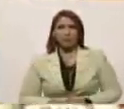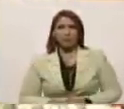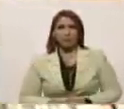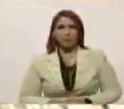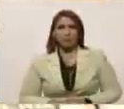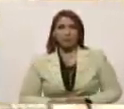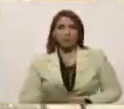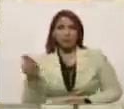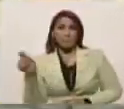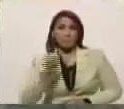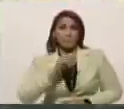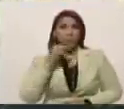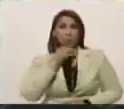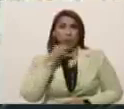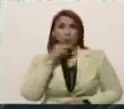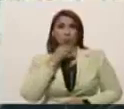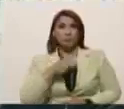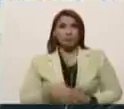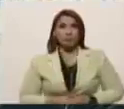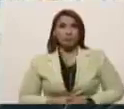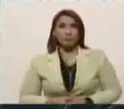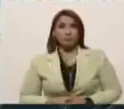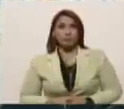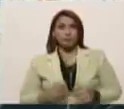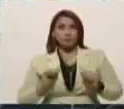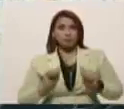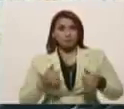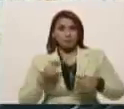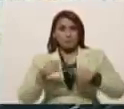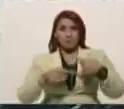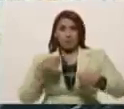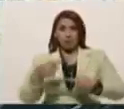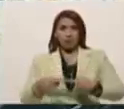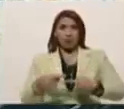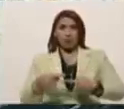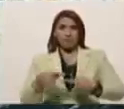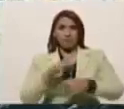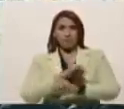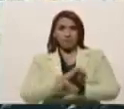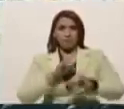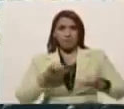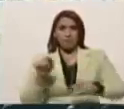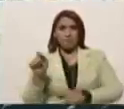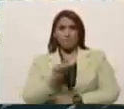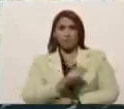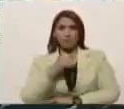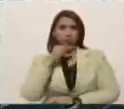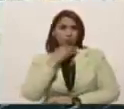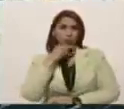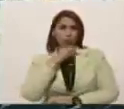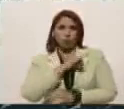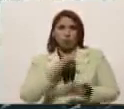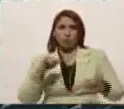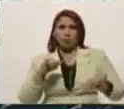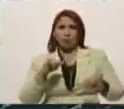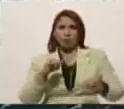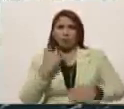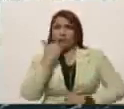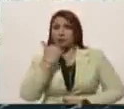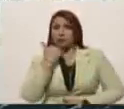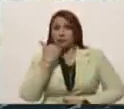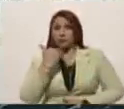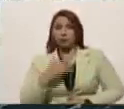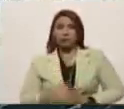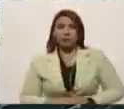en el mes de octubre, que empieza mañana, al finalizar el mes de octubre, estaremos llegando ya